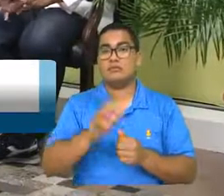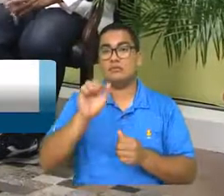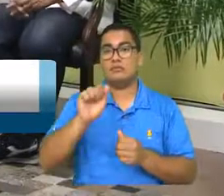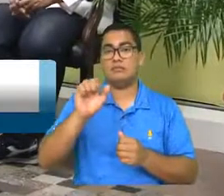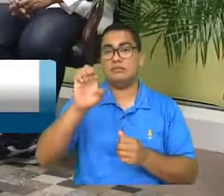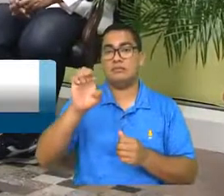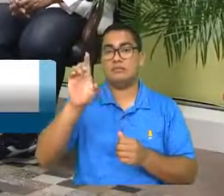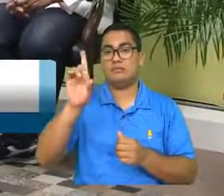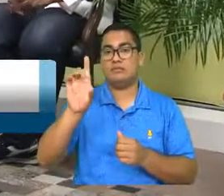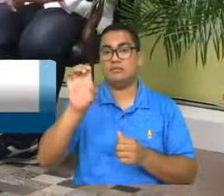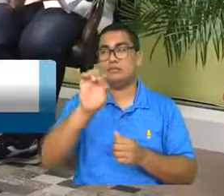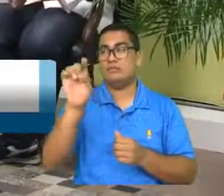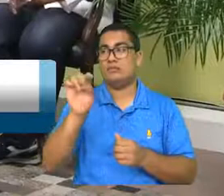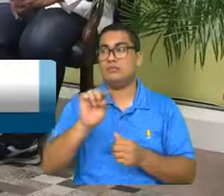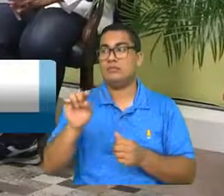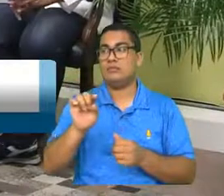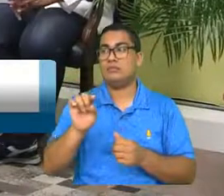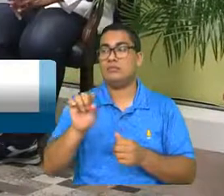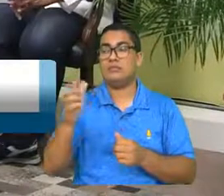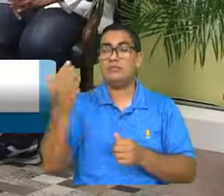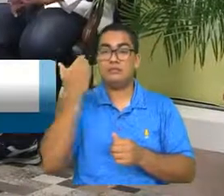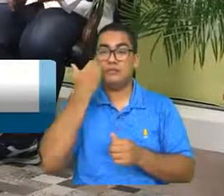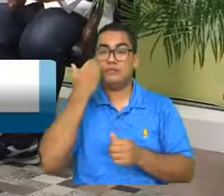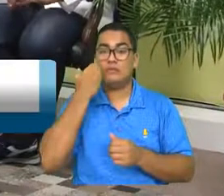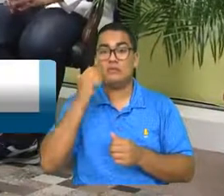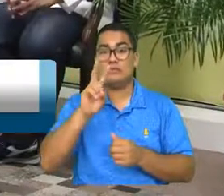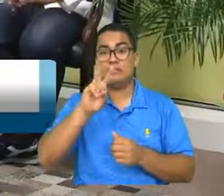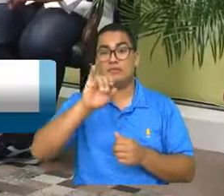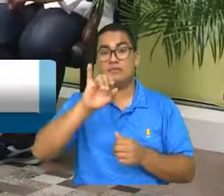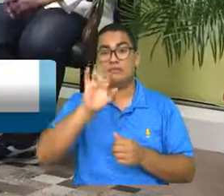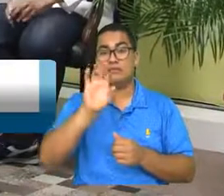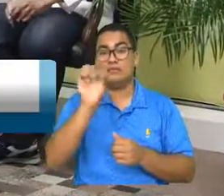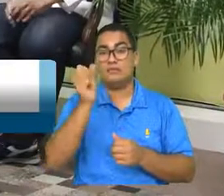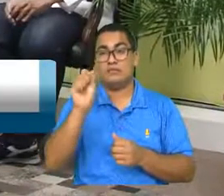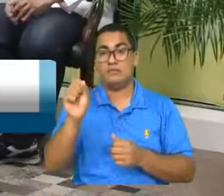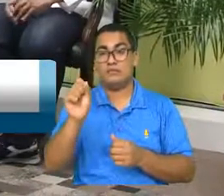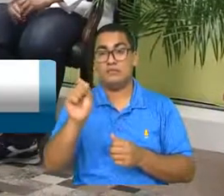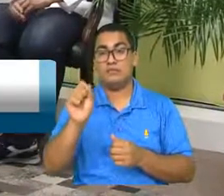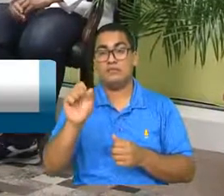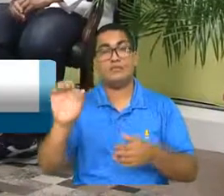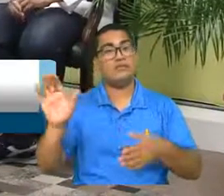transmite un virus y la malaria es un parásito